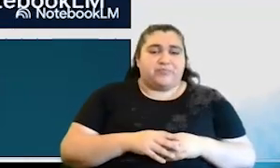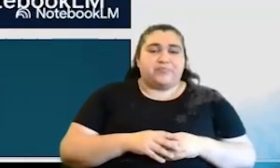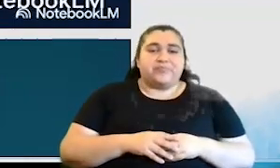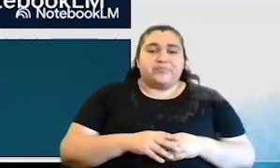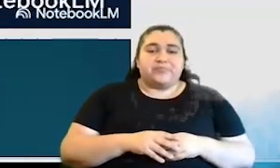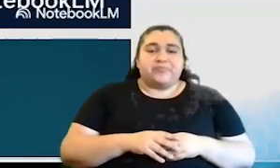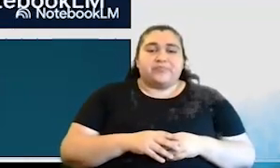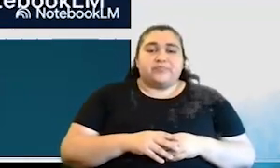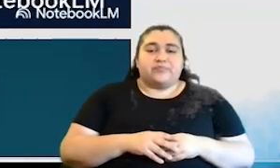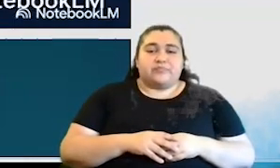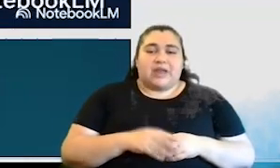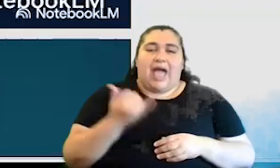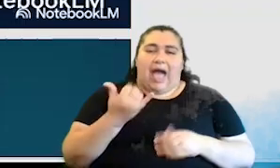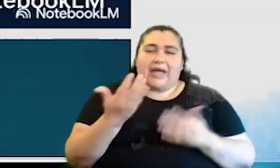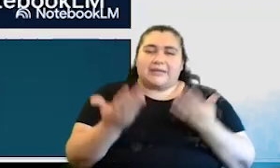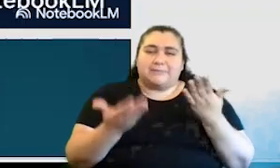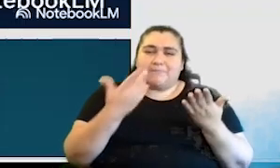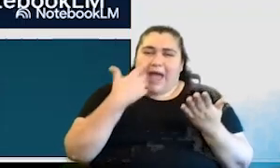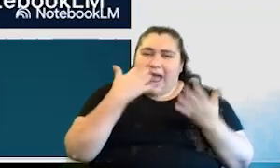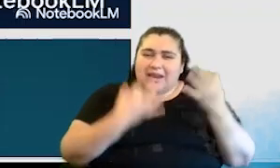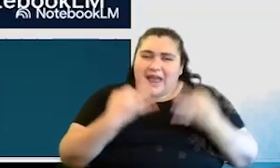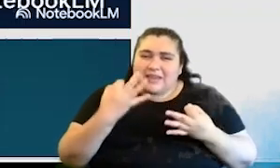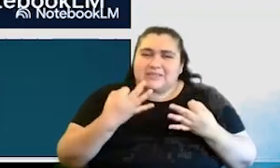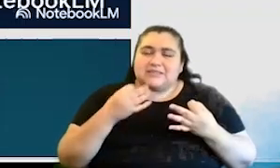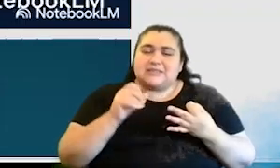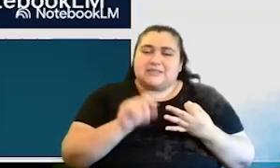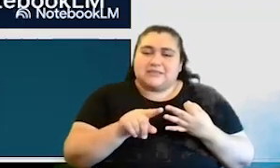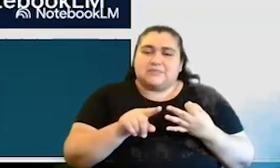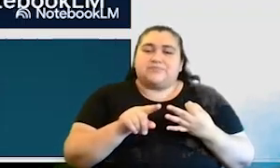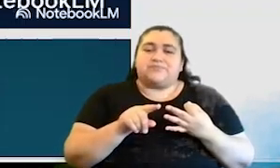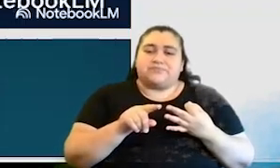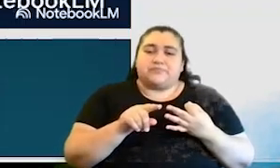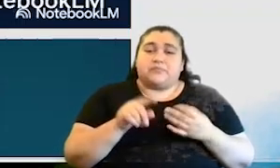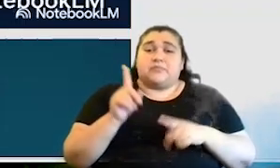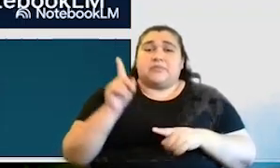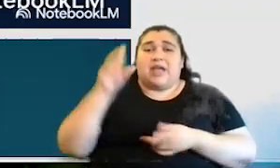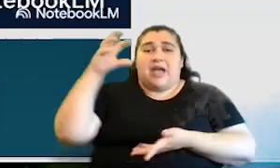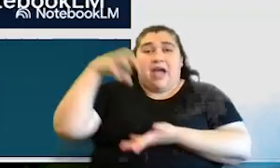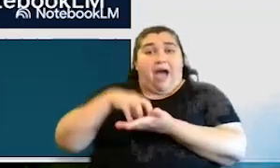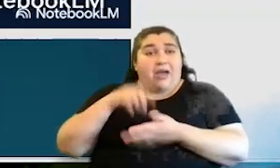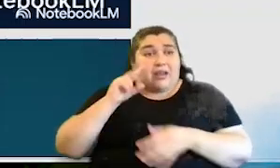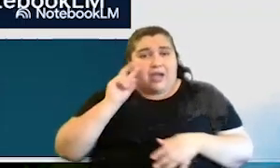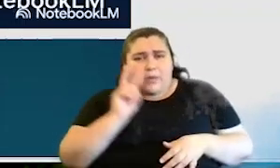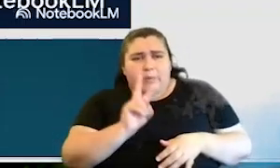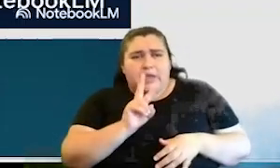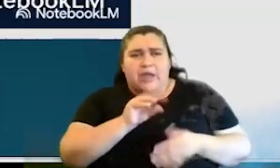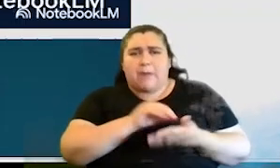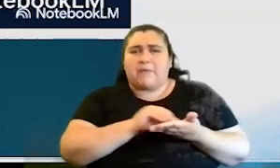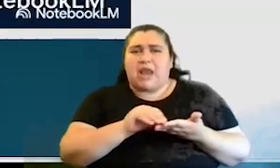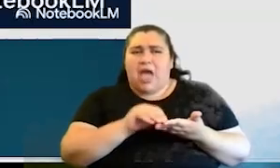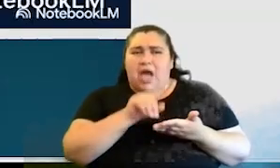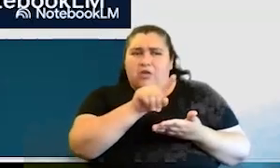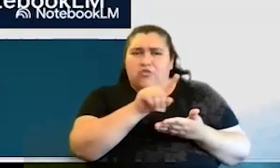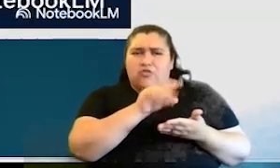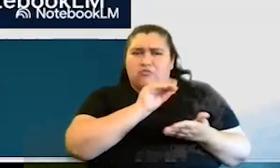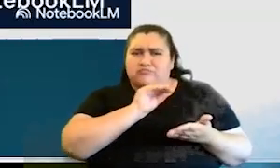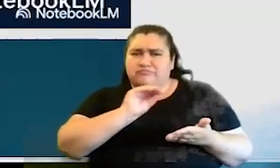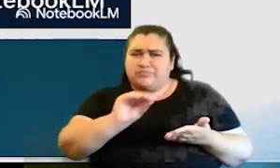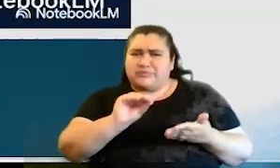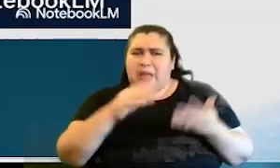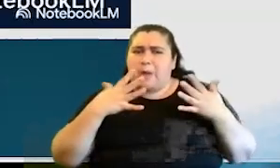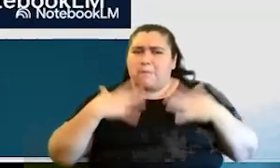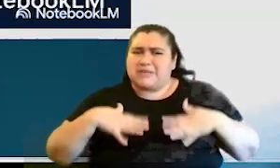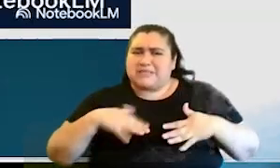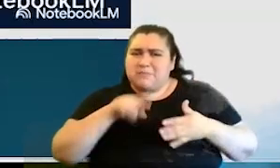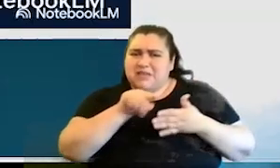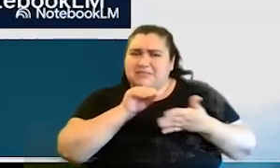Se hacen cruces cuando el fisco observa que algún empleado dedujo indumentaria cuando en